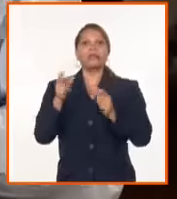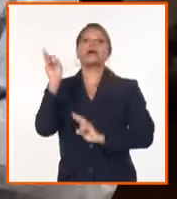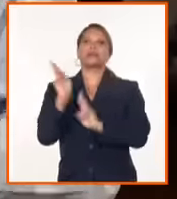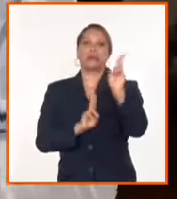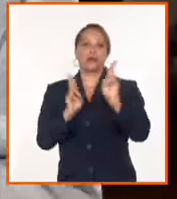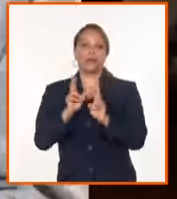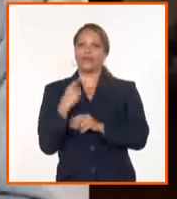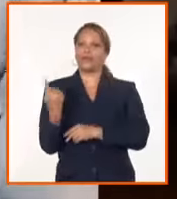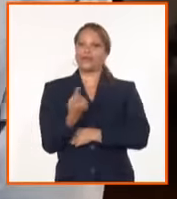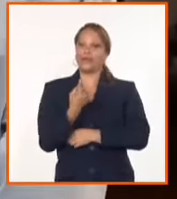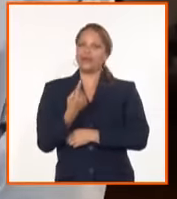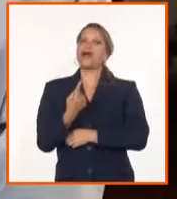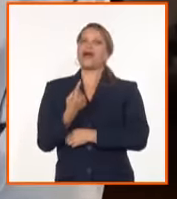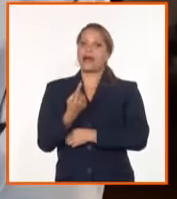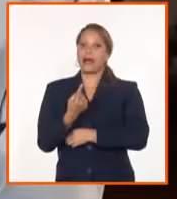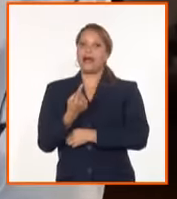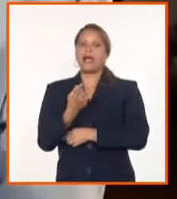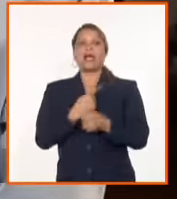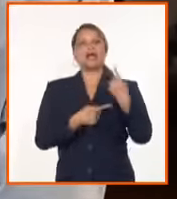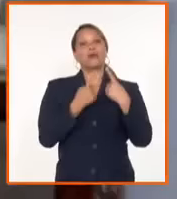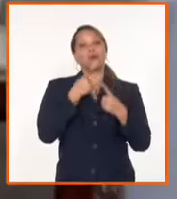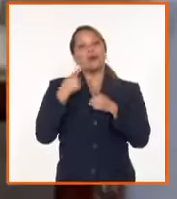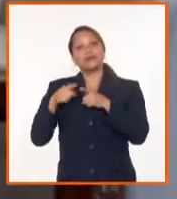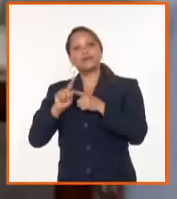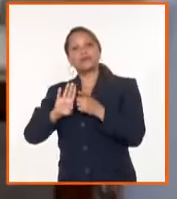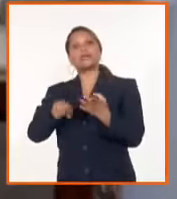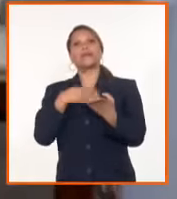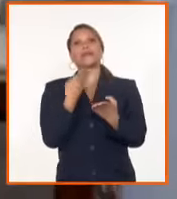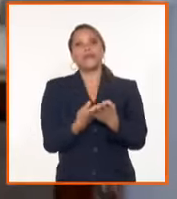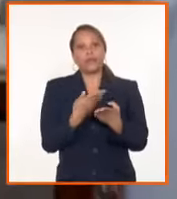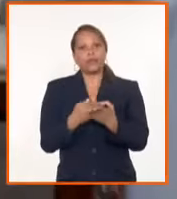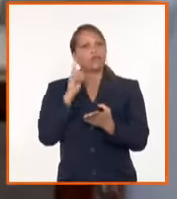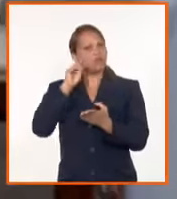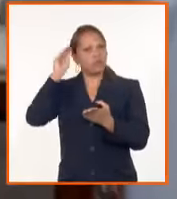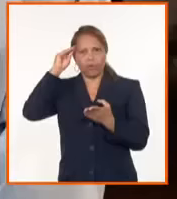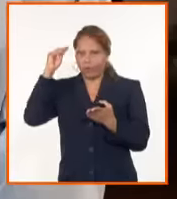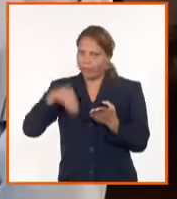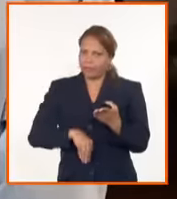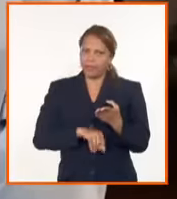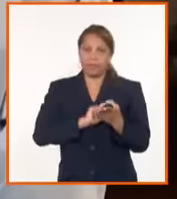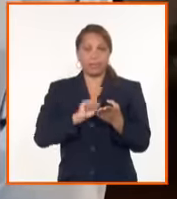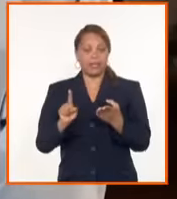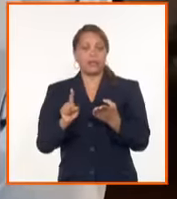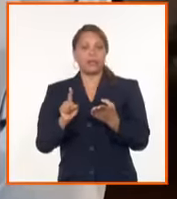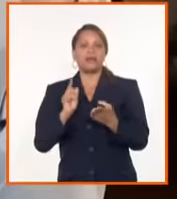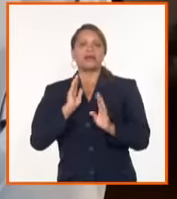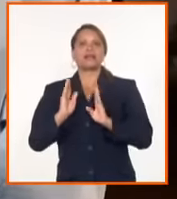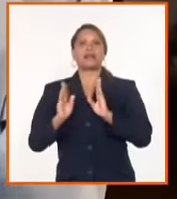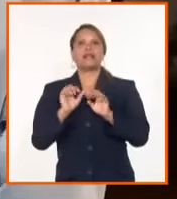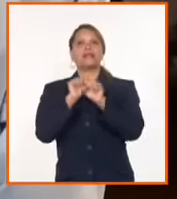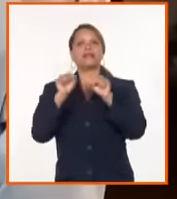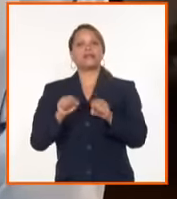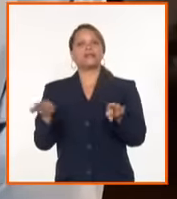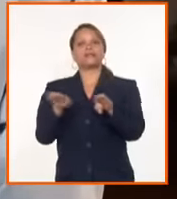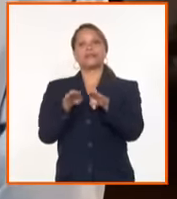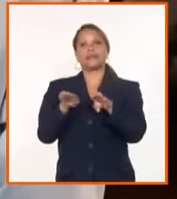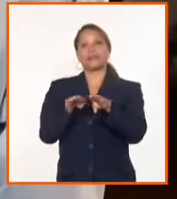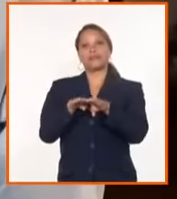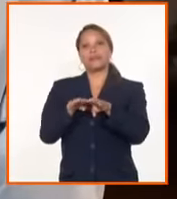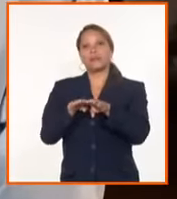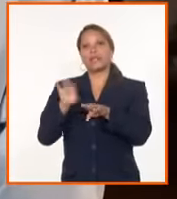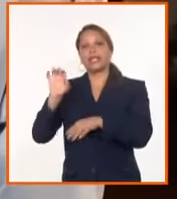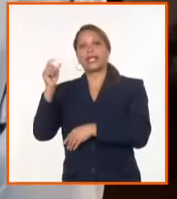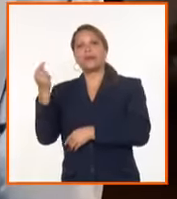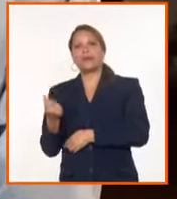de las cosas que se proponen y con las que nosotros estamos convencidos y están como parte de nuestro sistema de estabilización macroeconómica, de nuestro